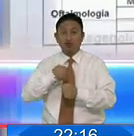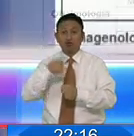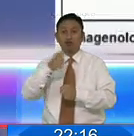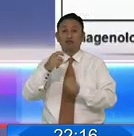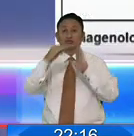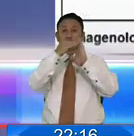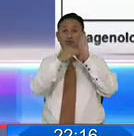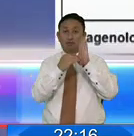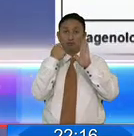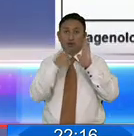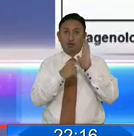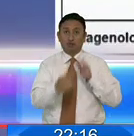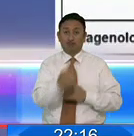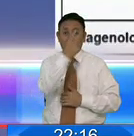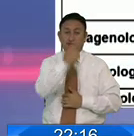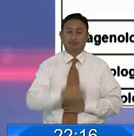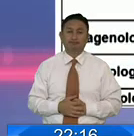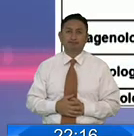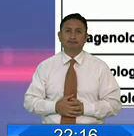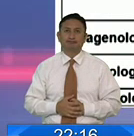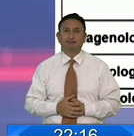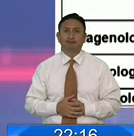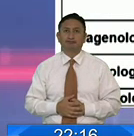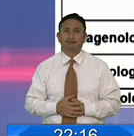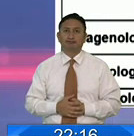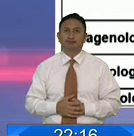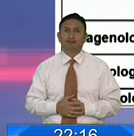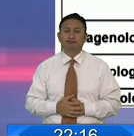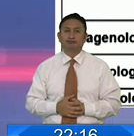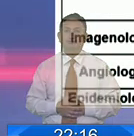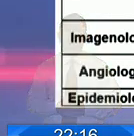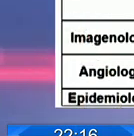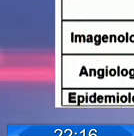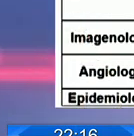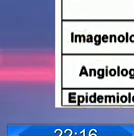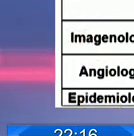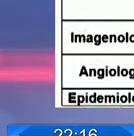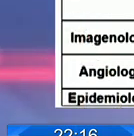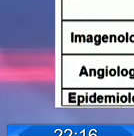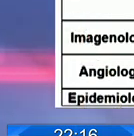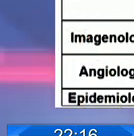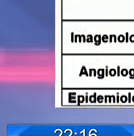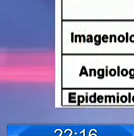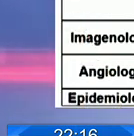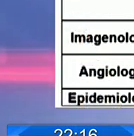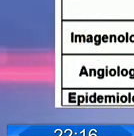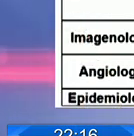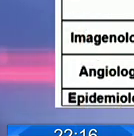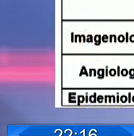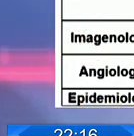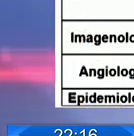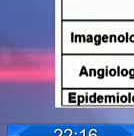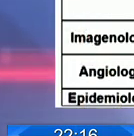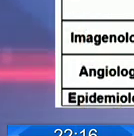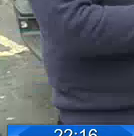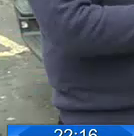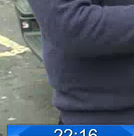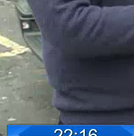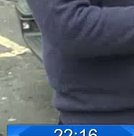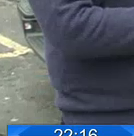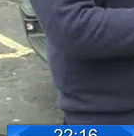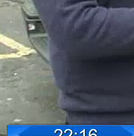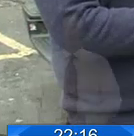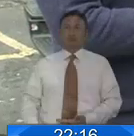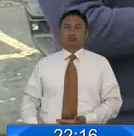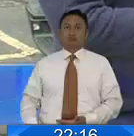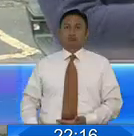está azul fisiatría oftalmología imagenología angiología y epidemiología aunque ello